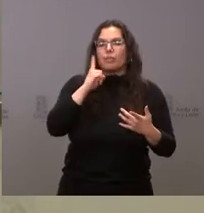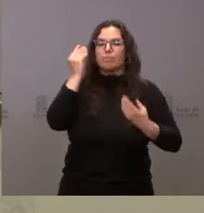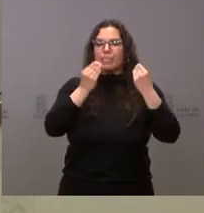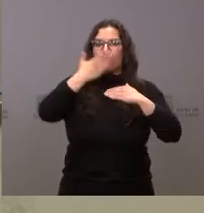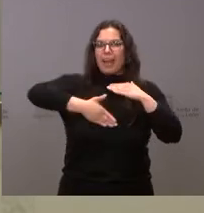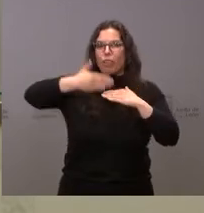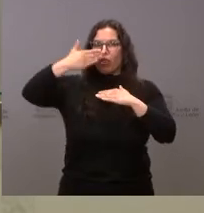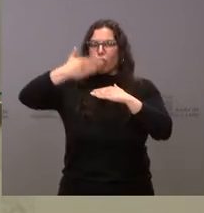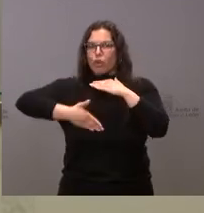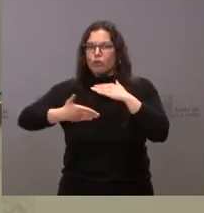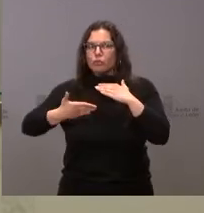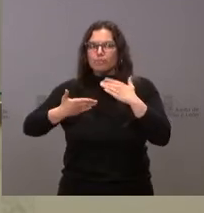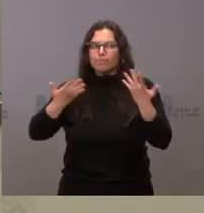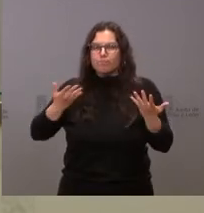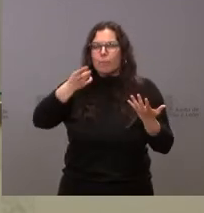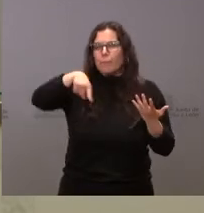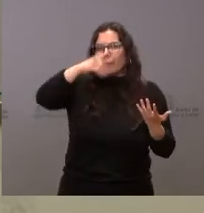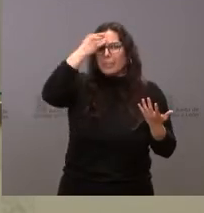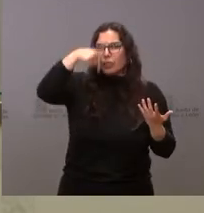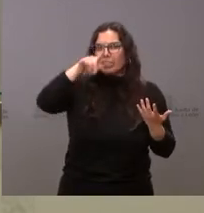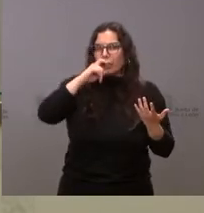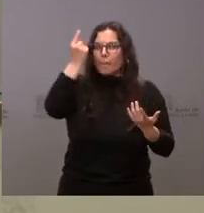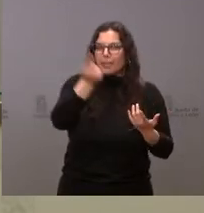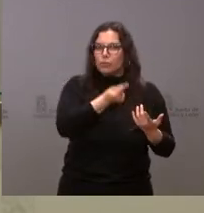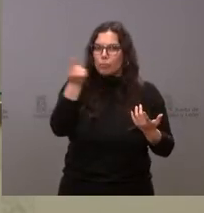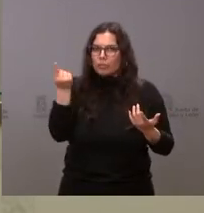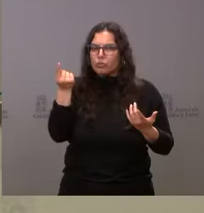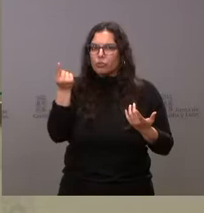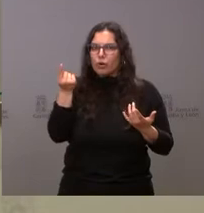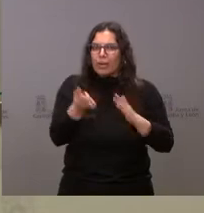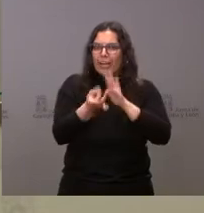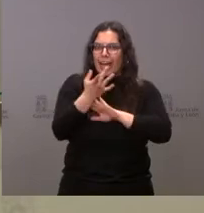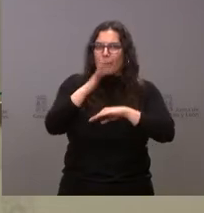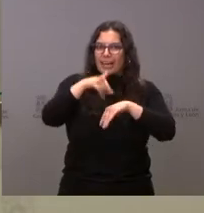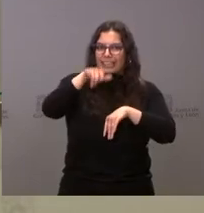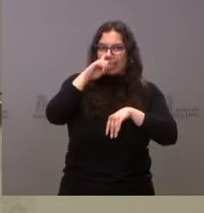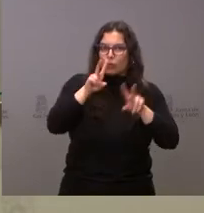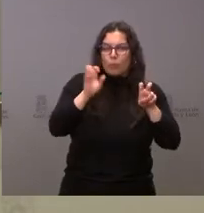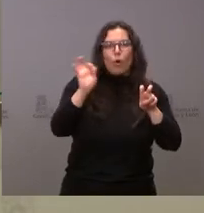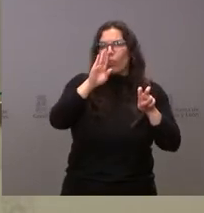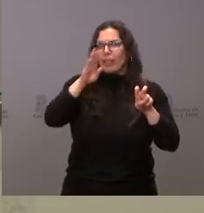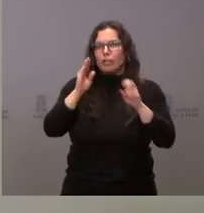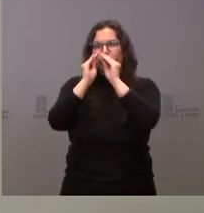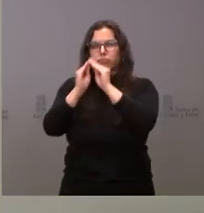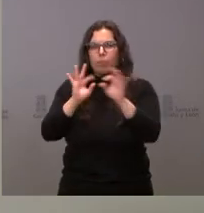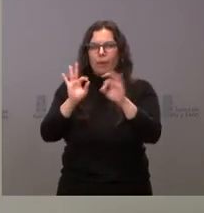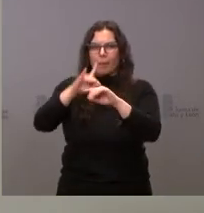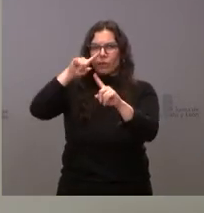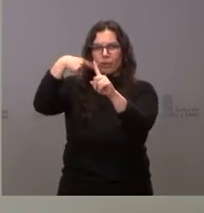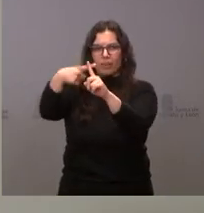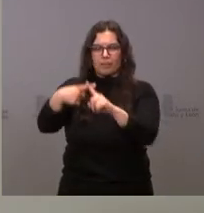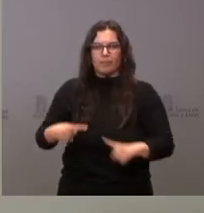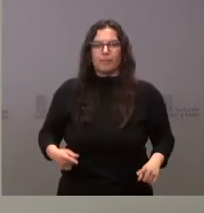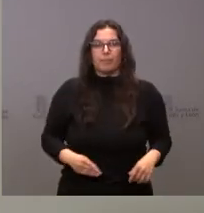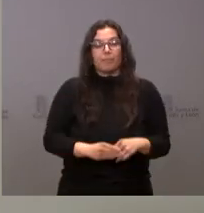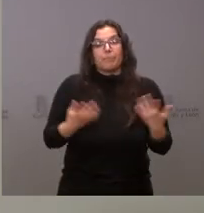panchi contemplan que este año haya presupuestos hoy a la pretemporada los del 23 bueno esto